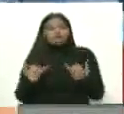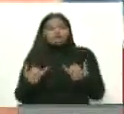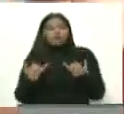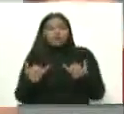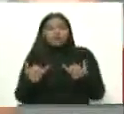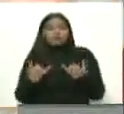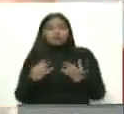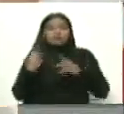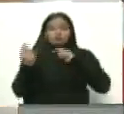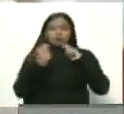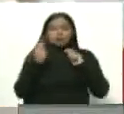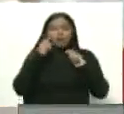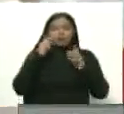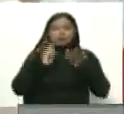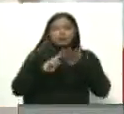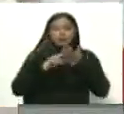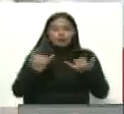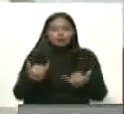que dialoga con la realidad,